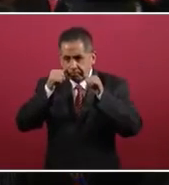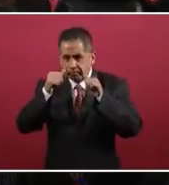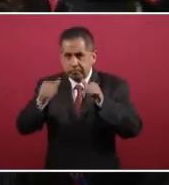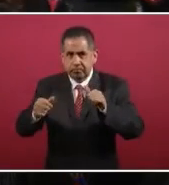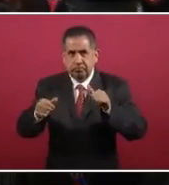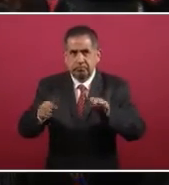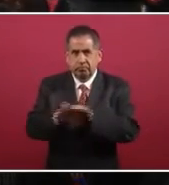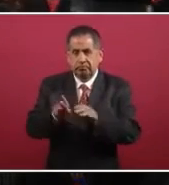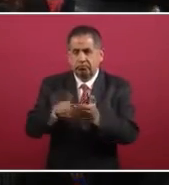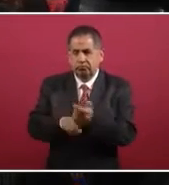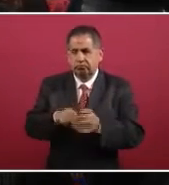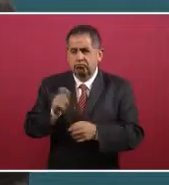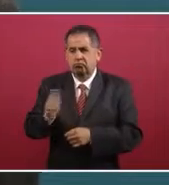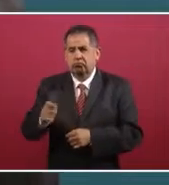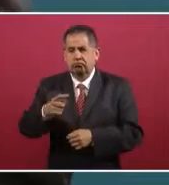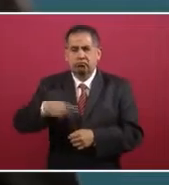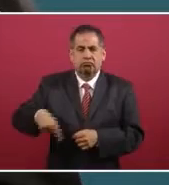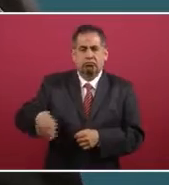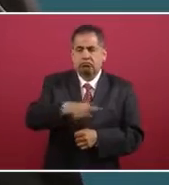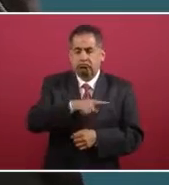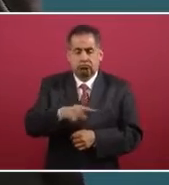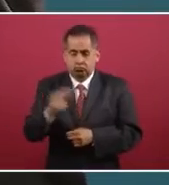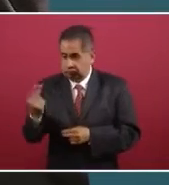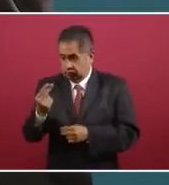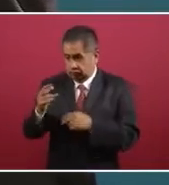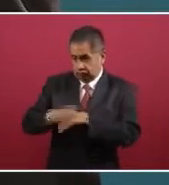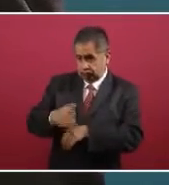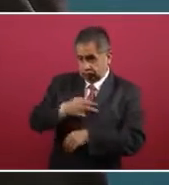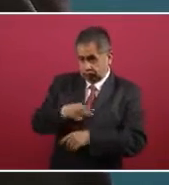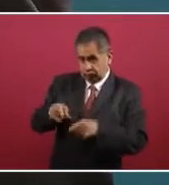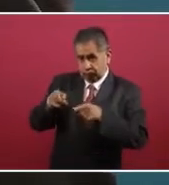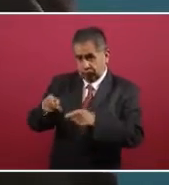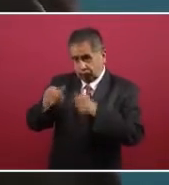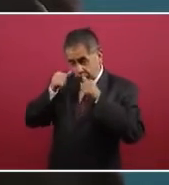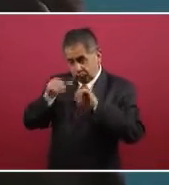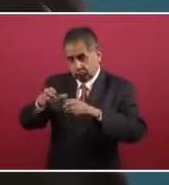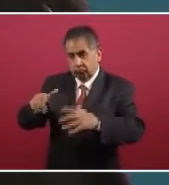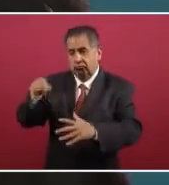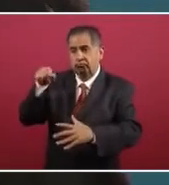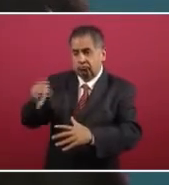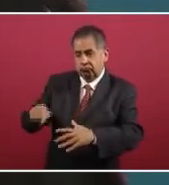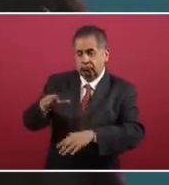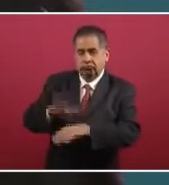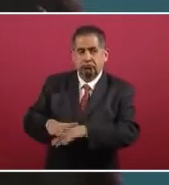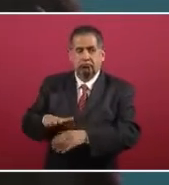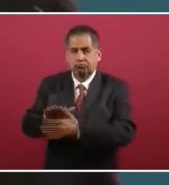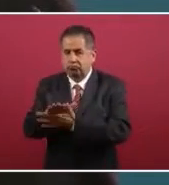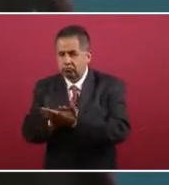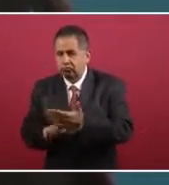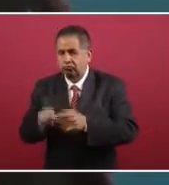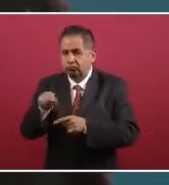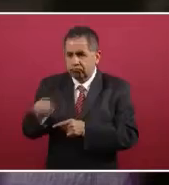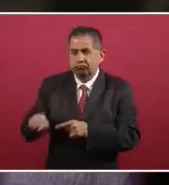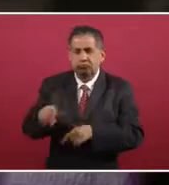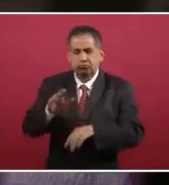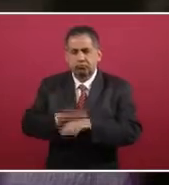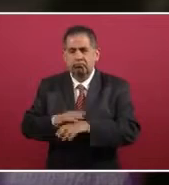a quien más lo necesita, a la gente humilde, a la gente